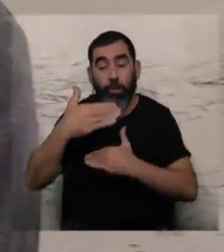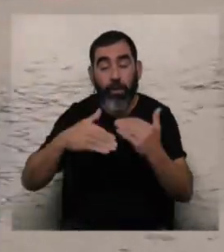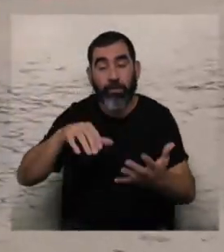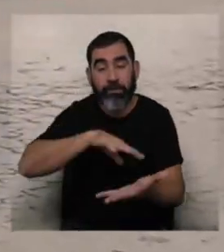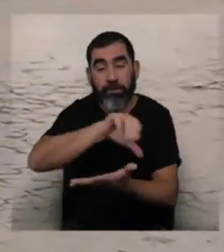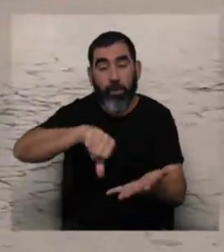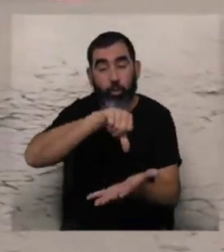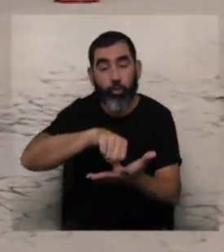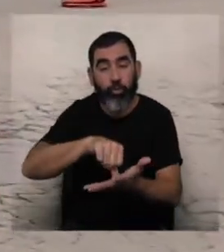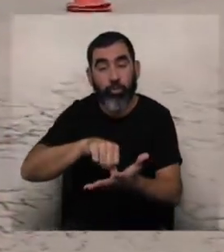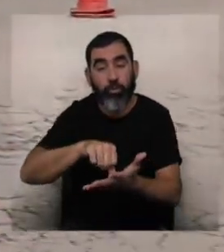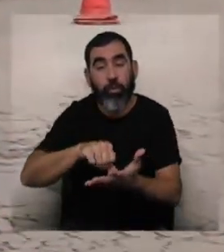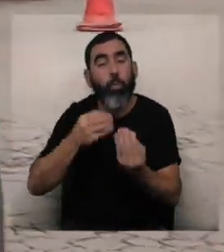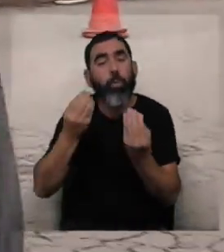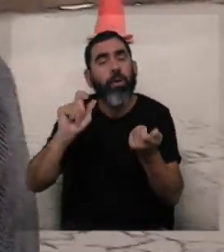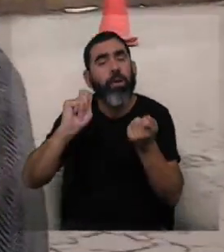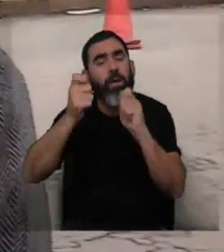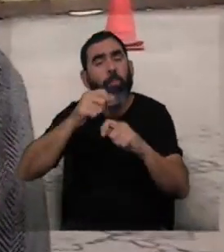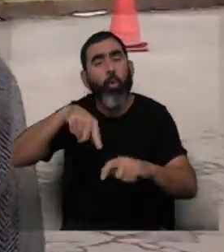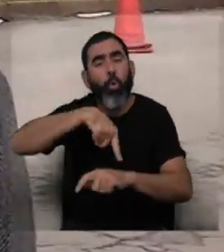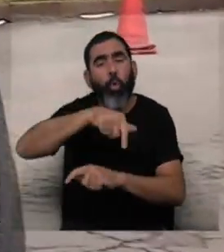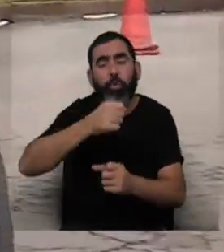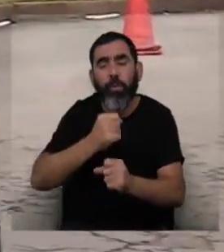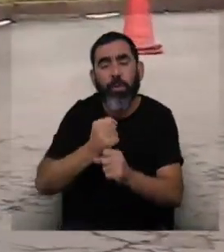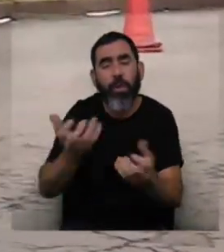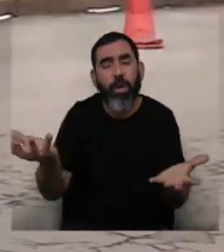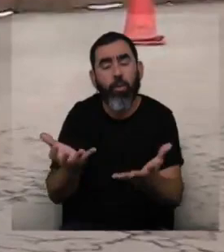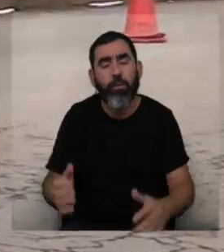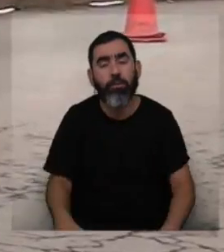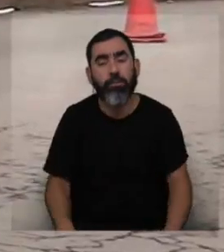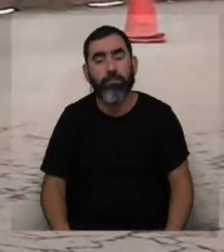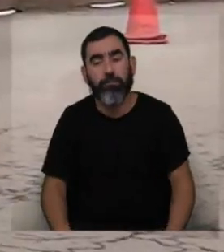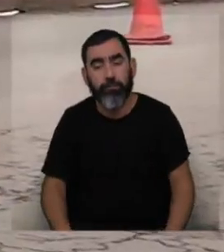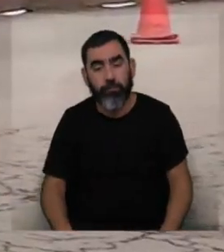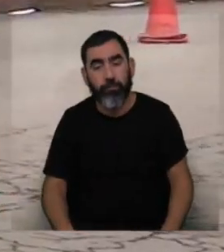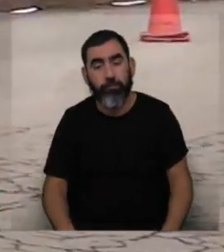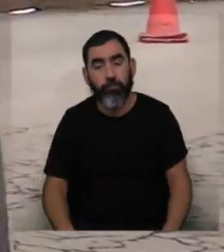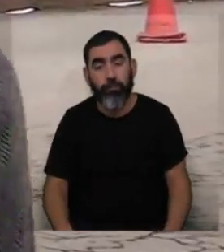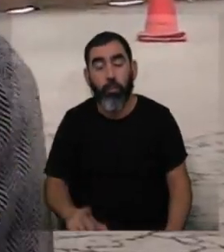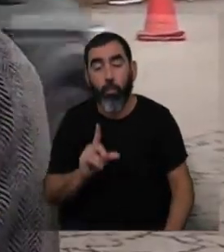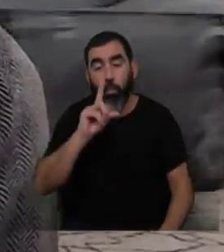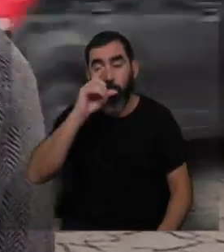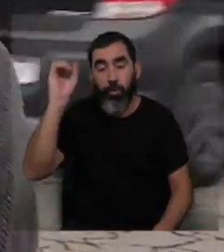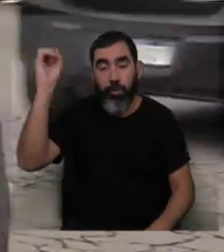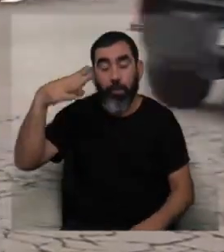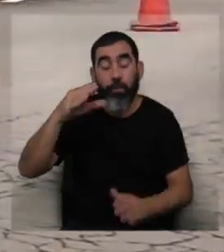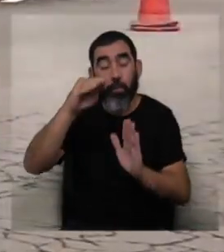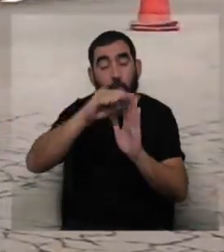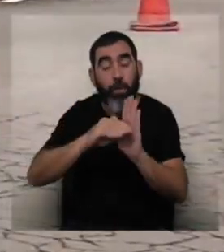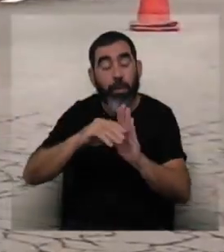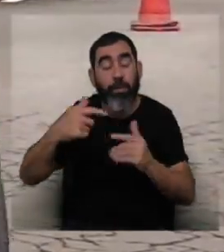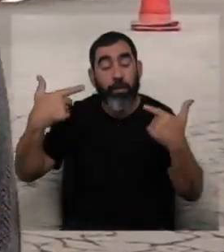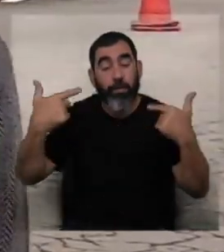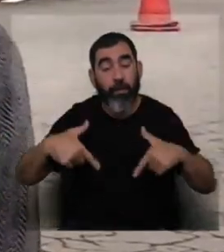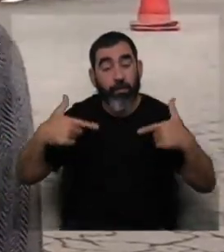consta este recambio y dónde se está trabajando actualmente? Como bien decías, Montevideo se ilumina es el programa de la Intendencia